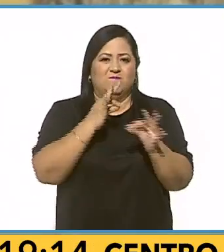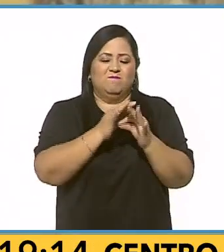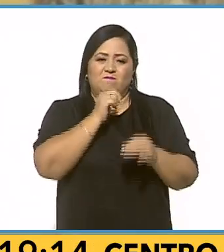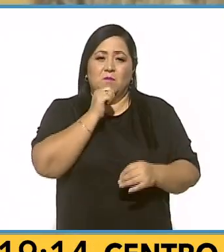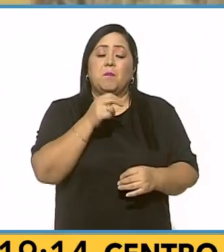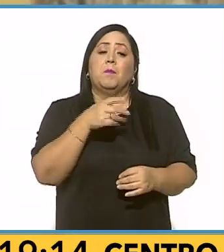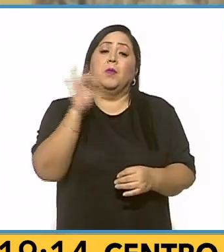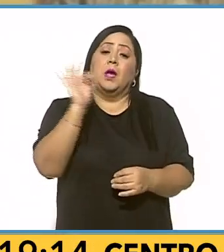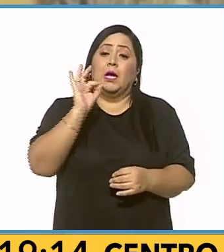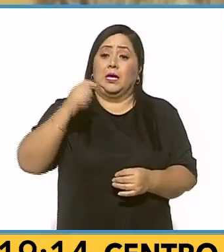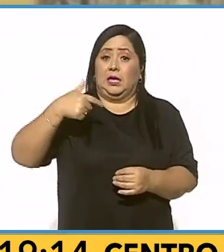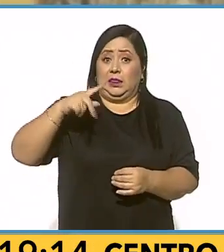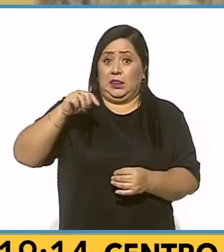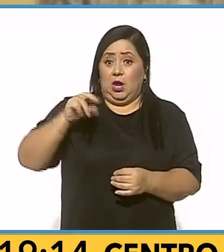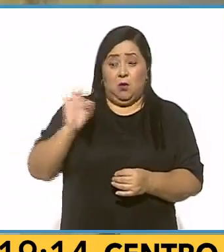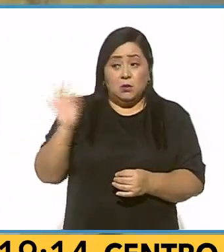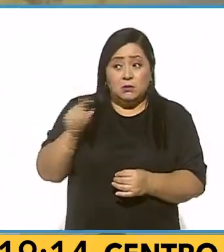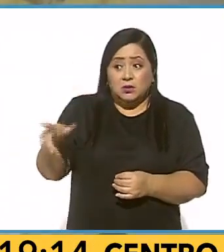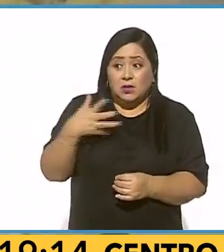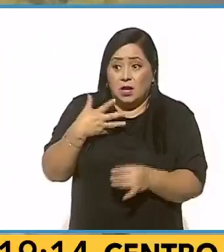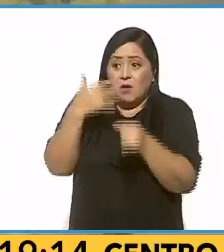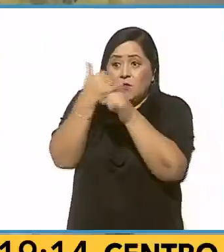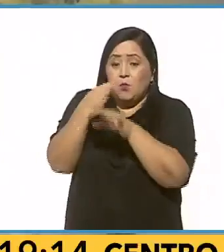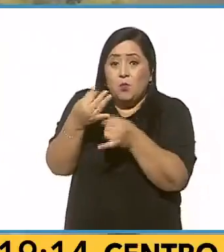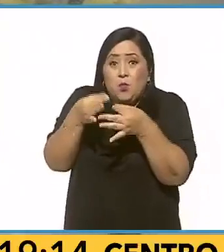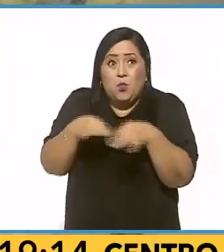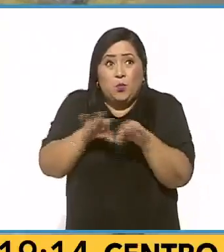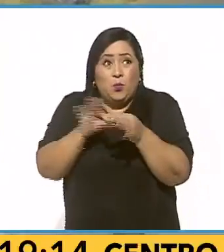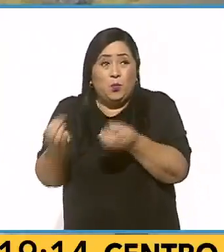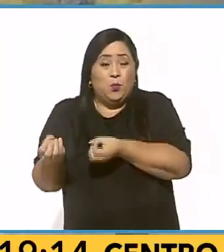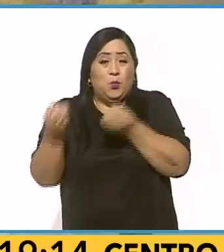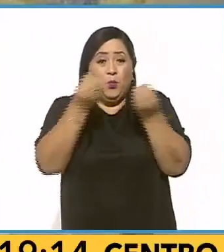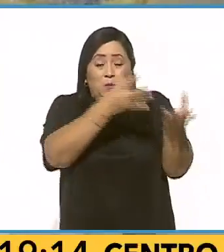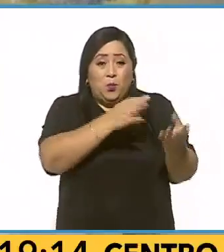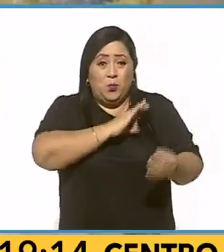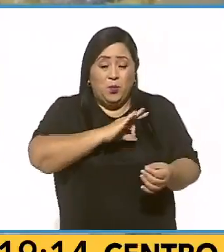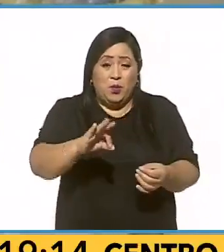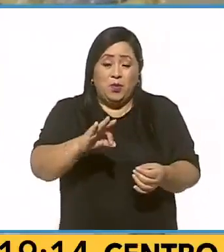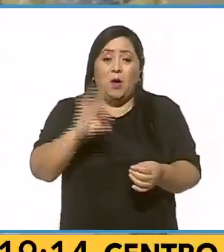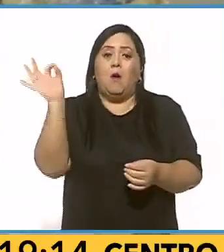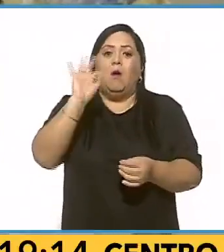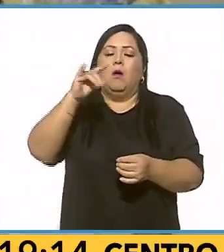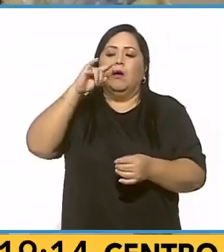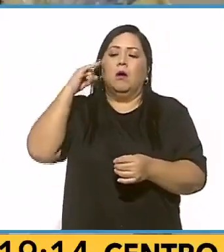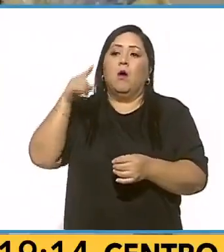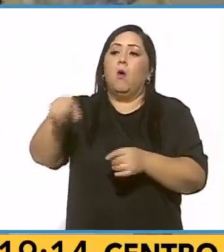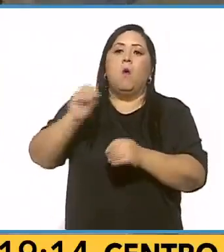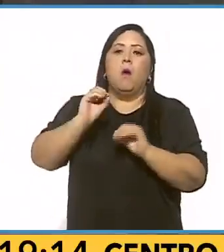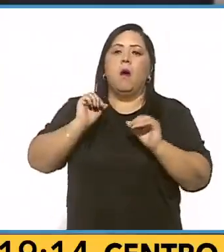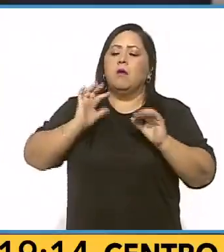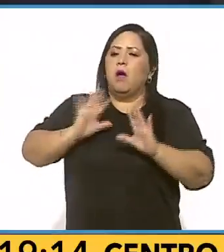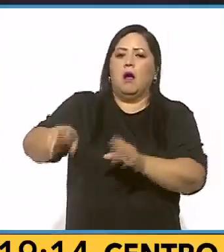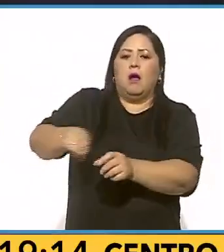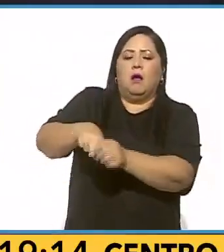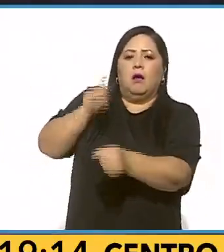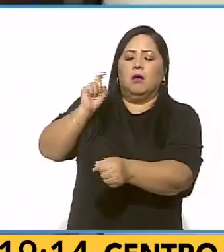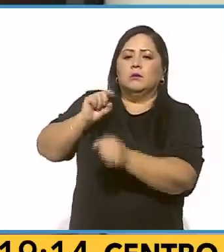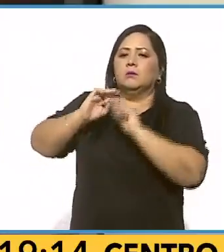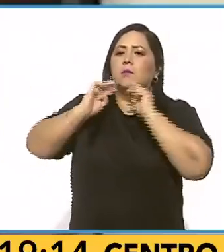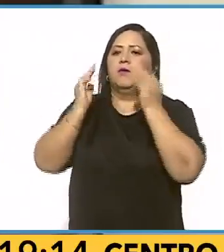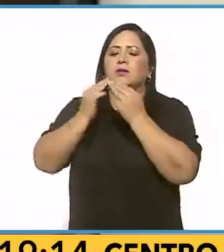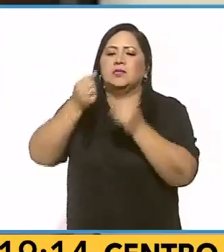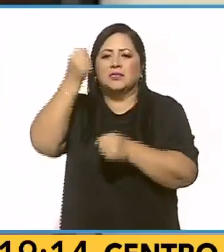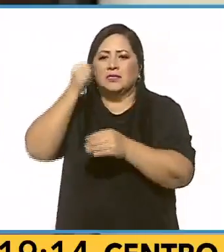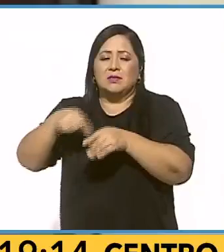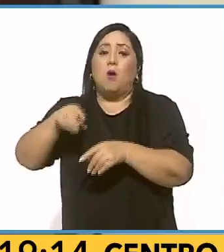mejor, solo que Caro Quintero cuente con información muy importante, aunque pareciera ser que ya no estaba en la cúpula del cártel de Sinaloa, o a lo mejor se compromete